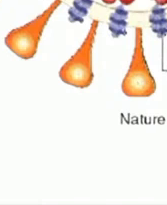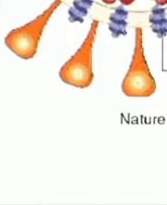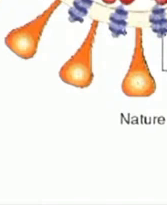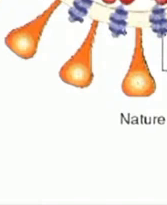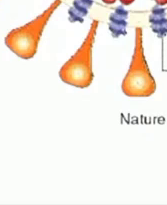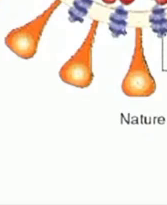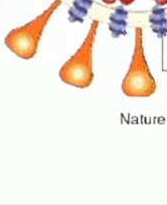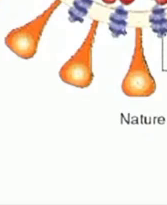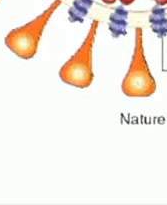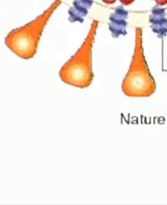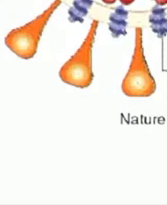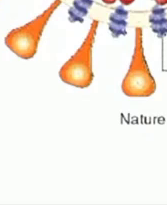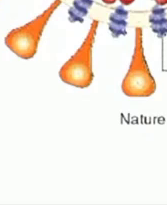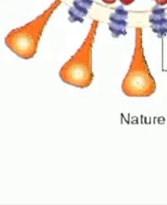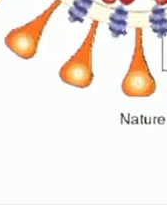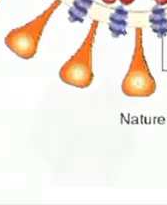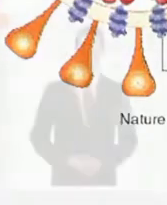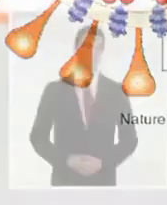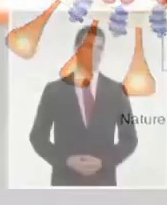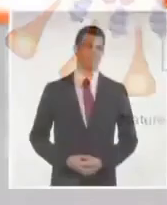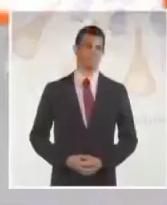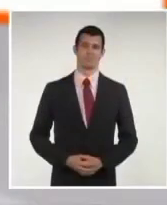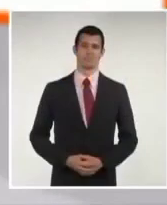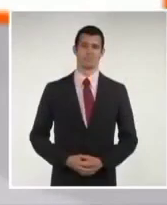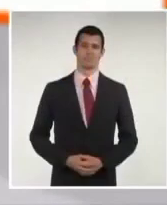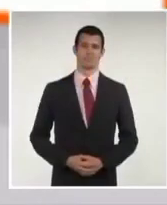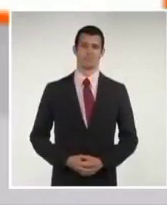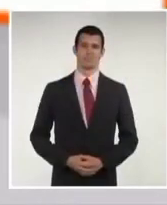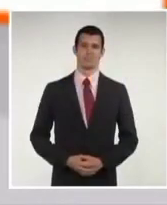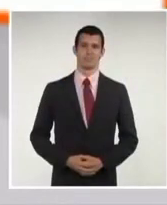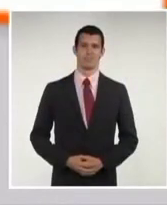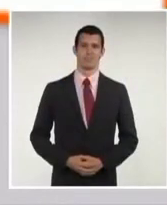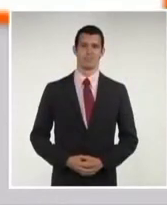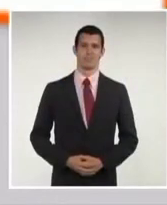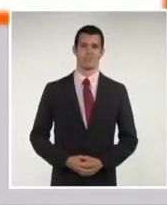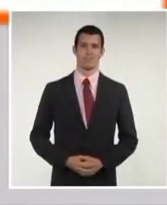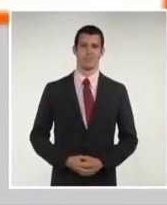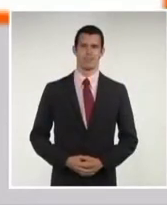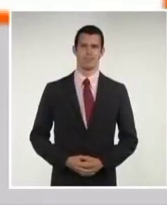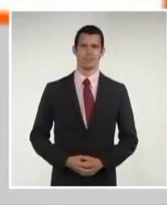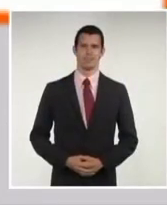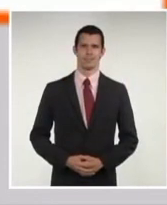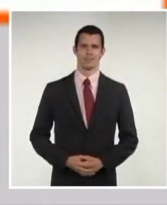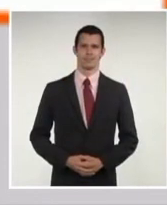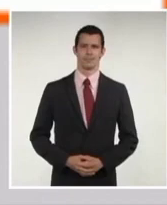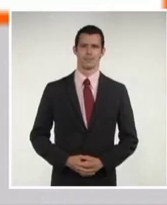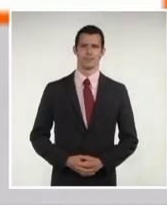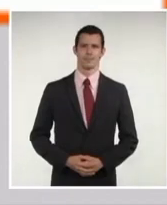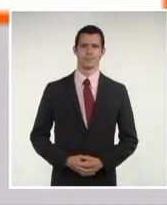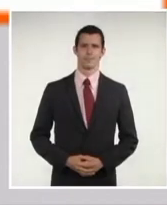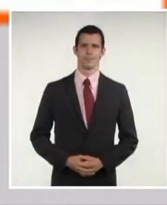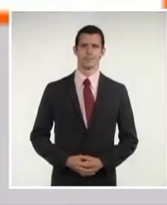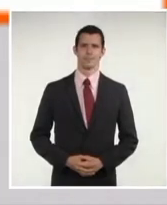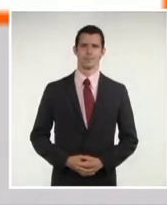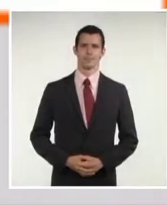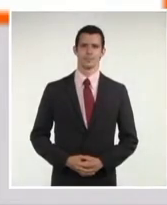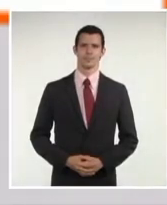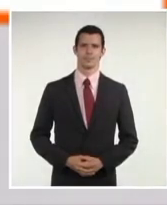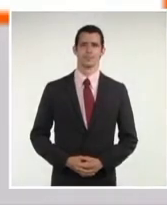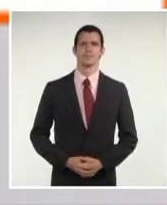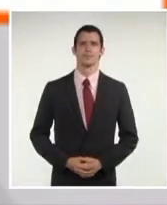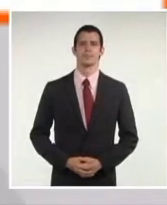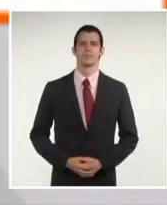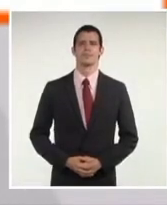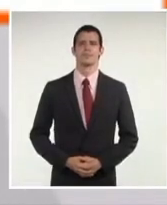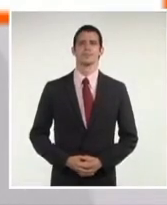que ocurran en la espícula. La espícula es por donde el virus se pega a la célula por donde va a entrar, el receptor